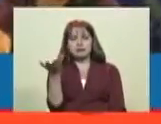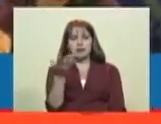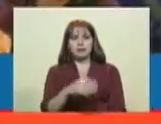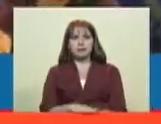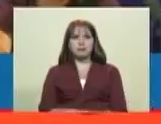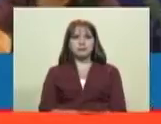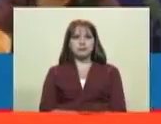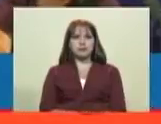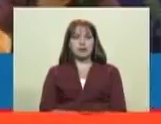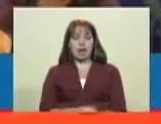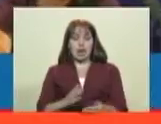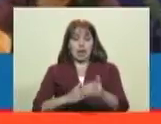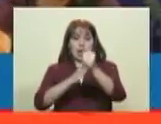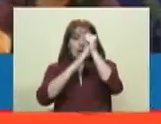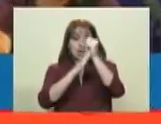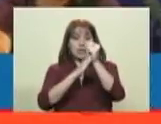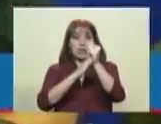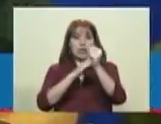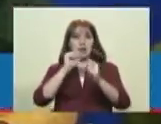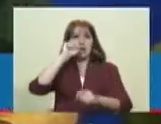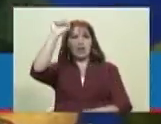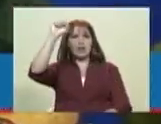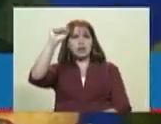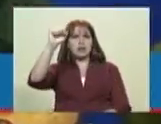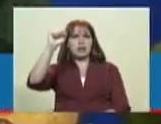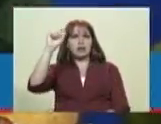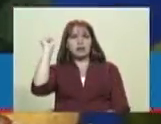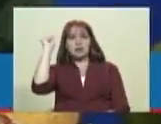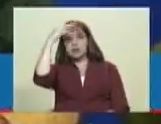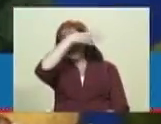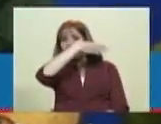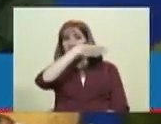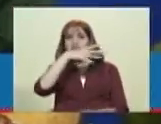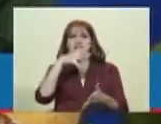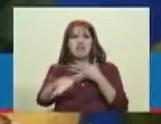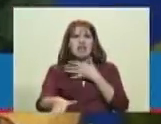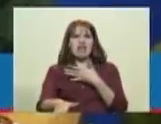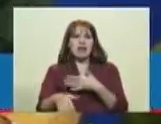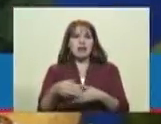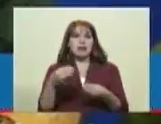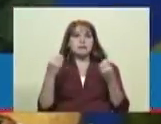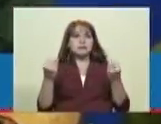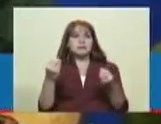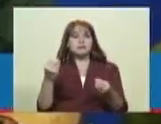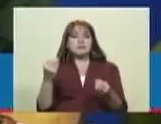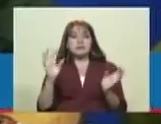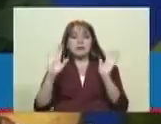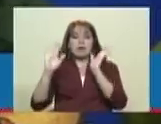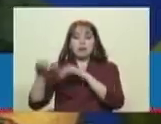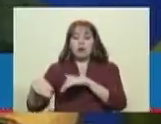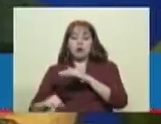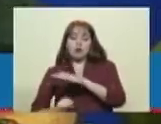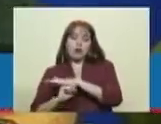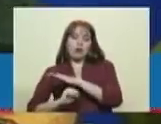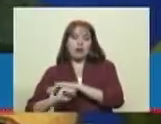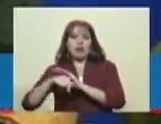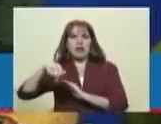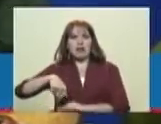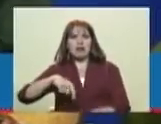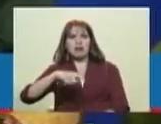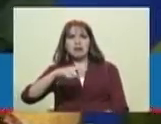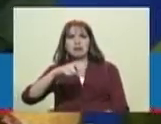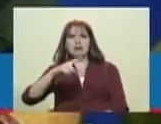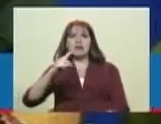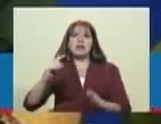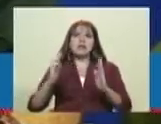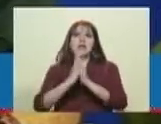mire, el líder de la oposición en Venezuela se llama Donald Trump y los lacayos de el líder de la oposición en Venezuela se llaman Juan